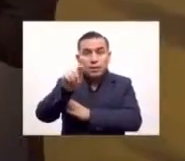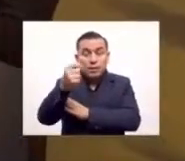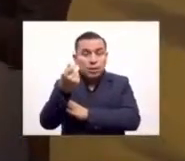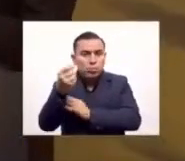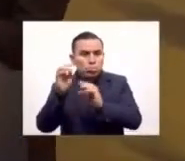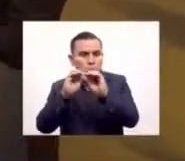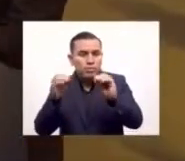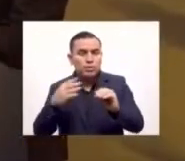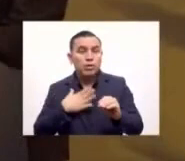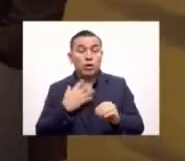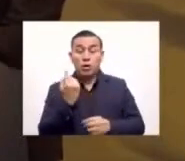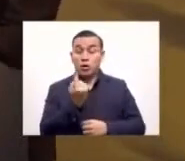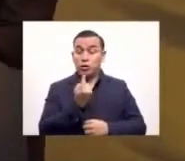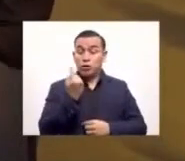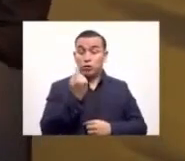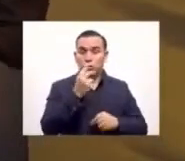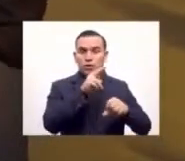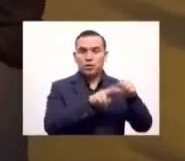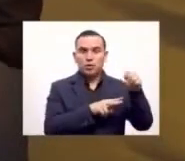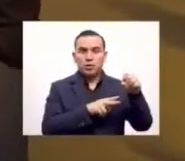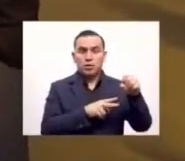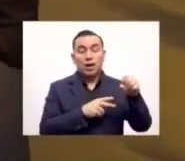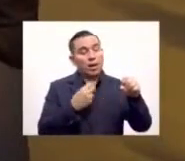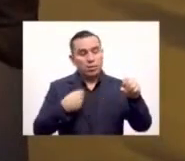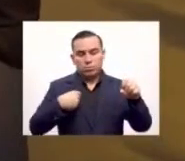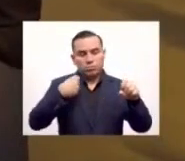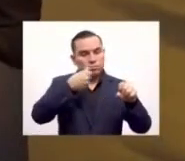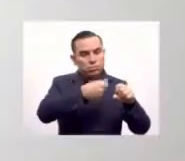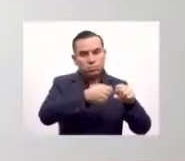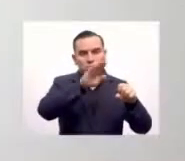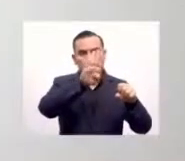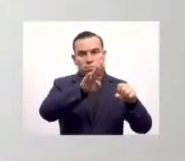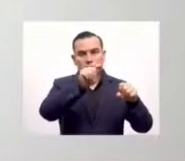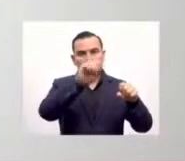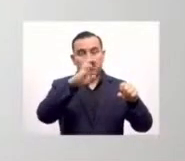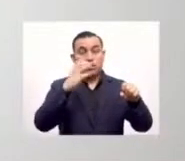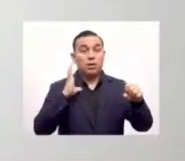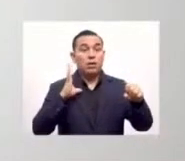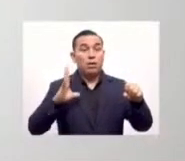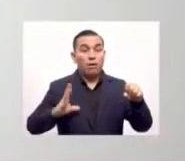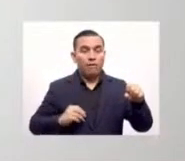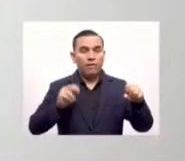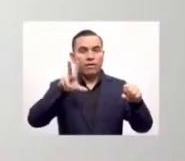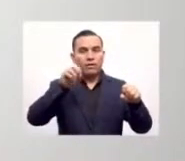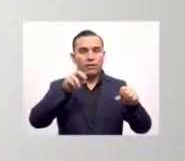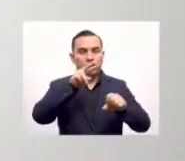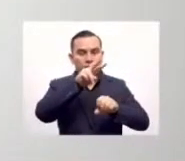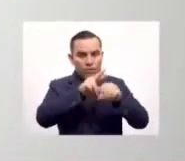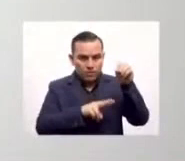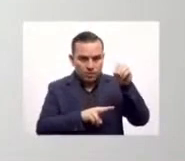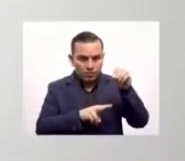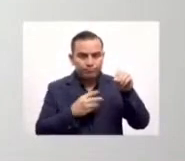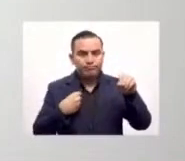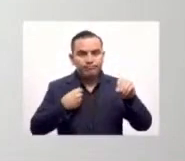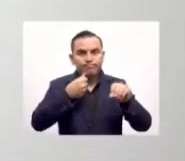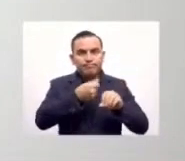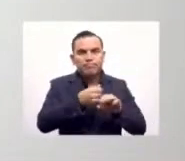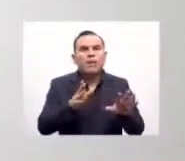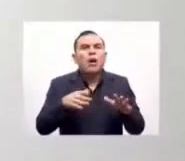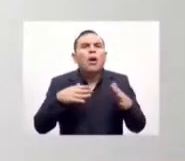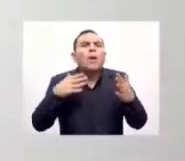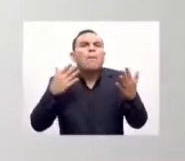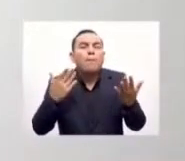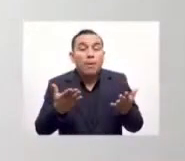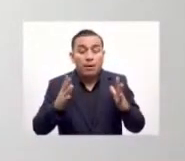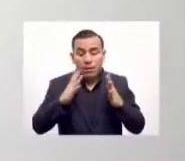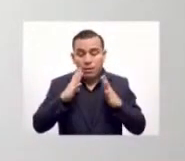las consecuencias que va a traer que un país esté apoyando oficialmente esto.